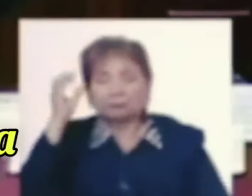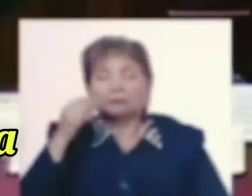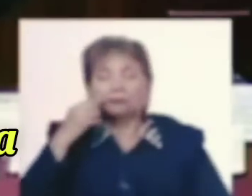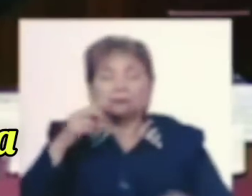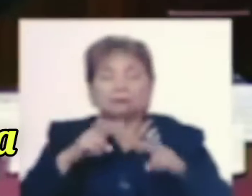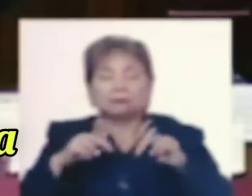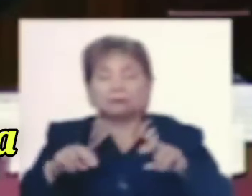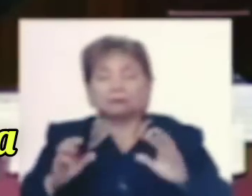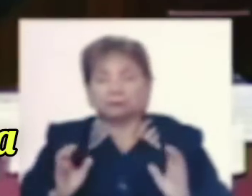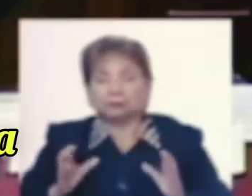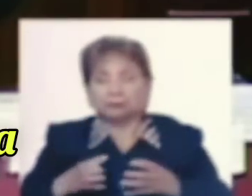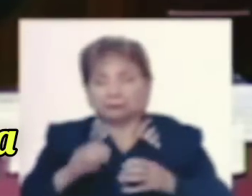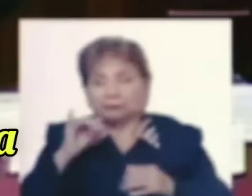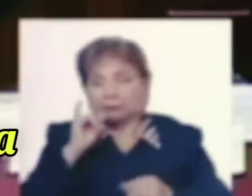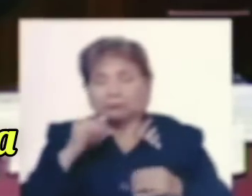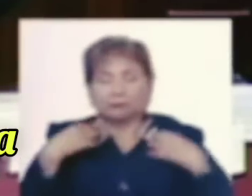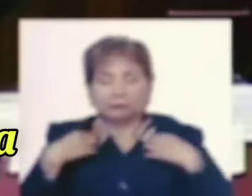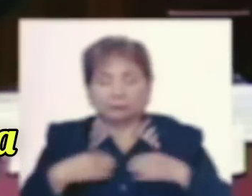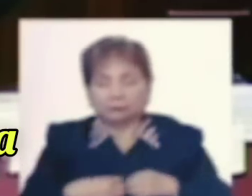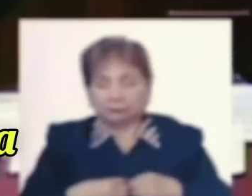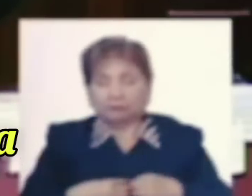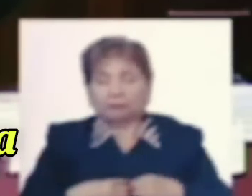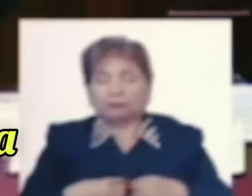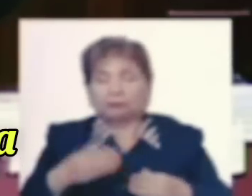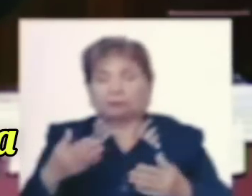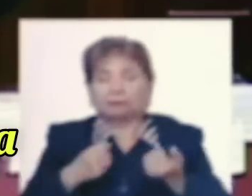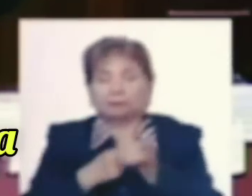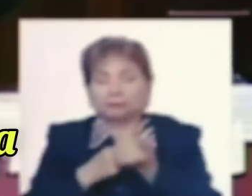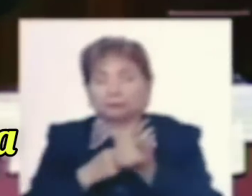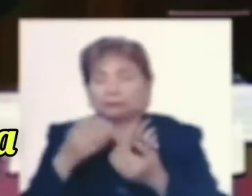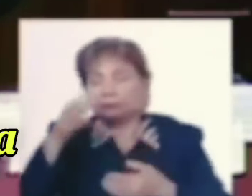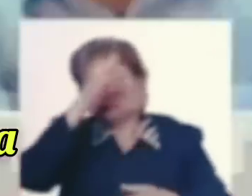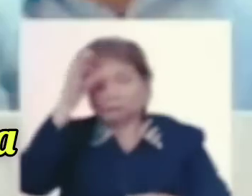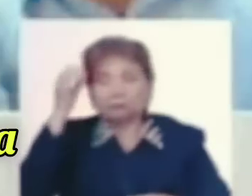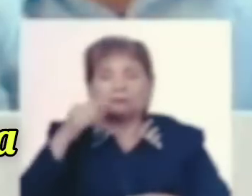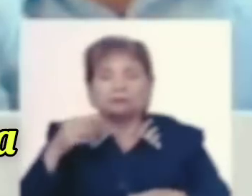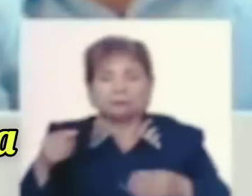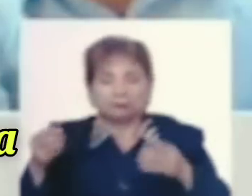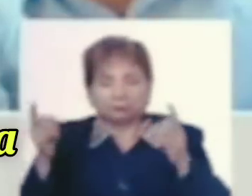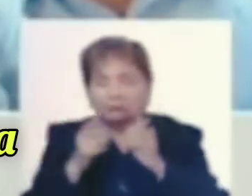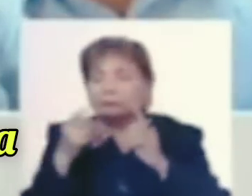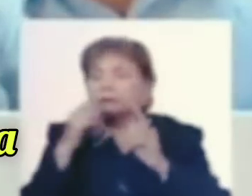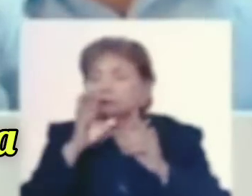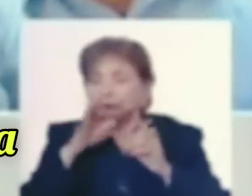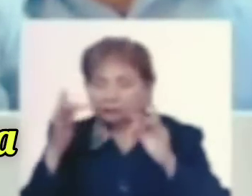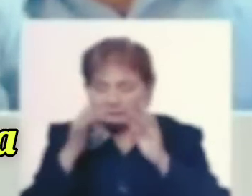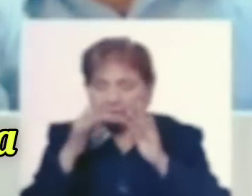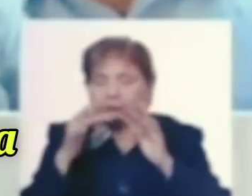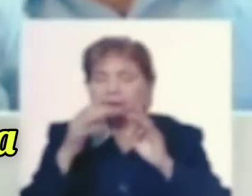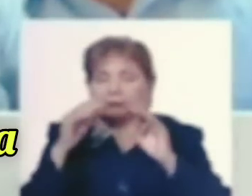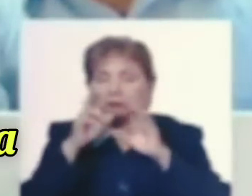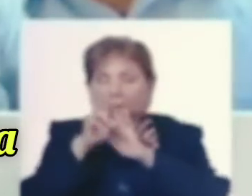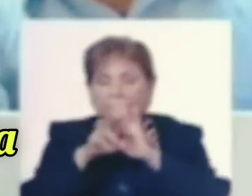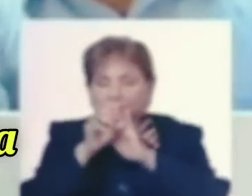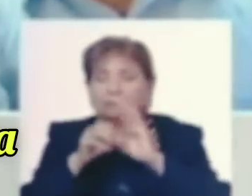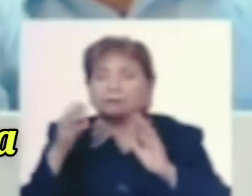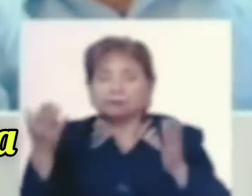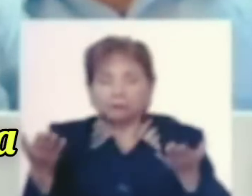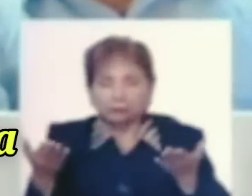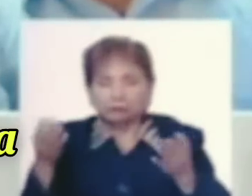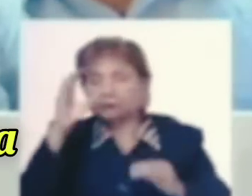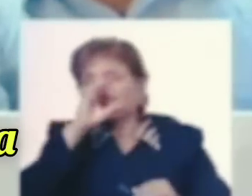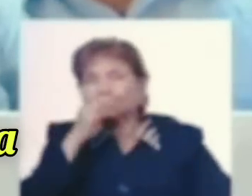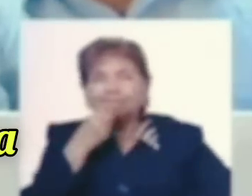Terrones, investigado en esta comisión, y el abogado de la defensa de Pedro Castillo es comparecer, y en estos momentos están conectados de manera virtual. Entonces